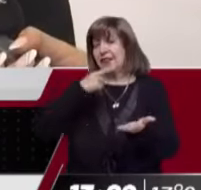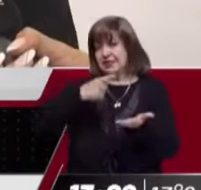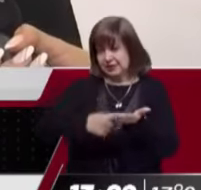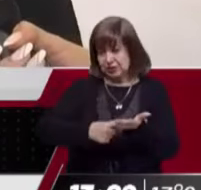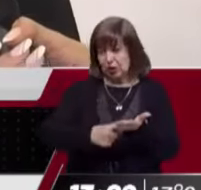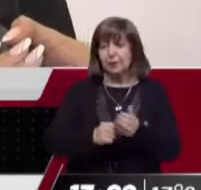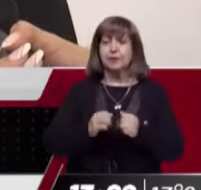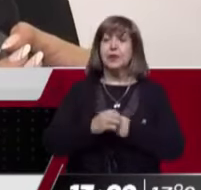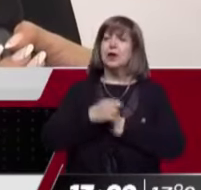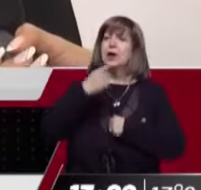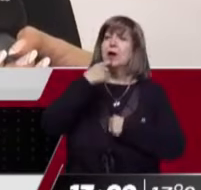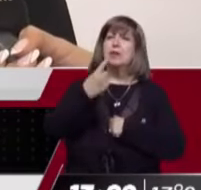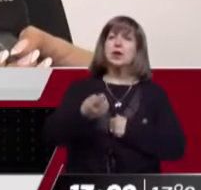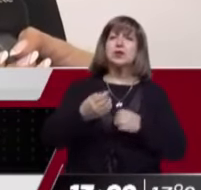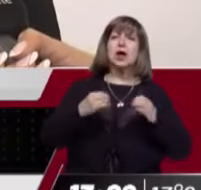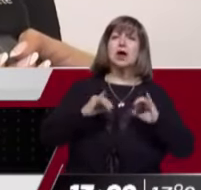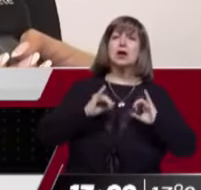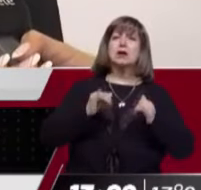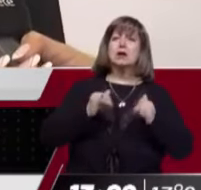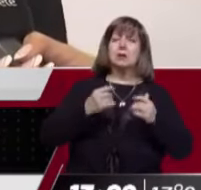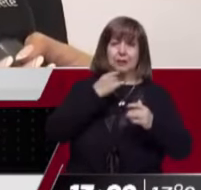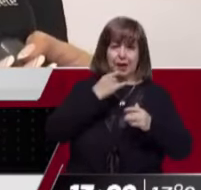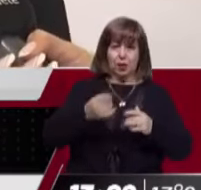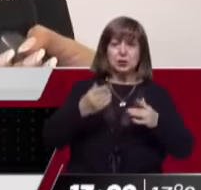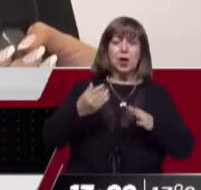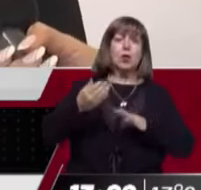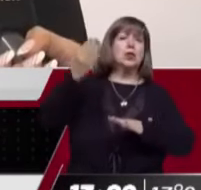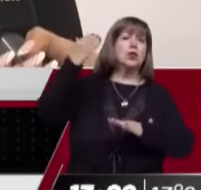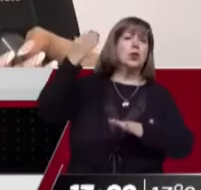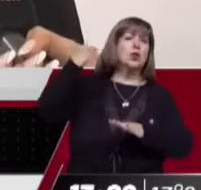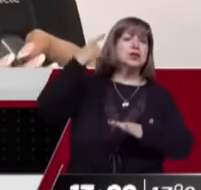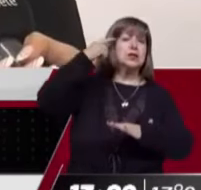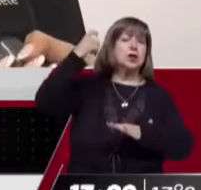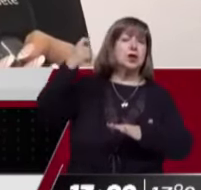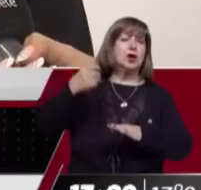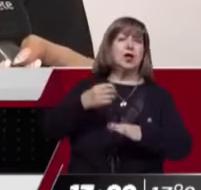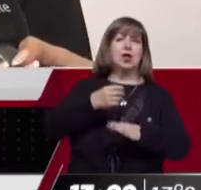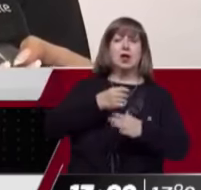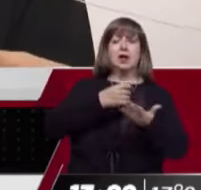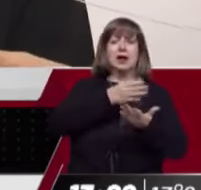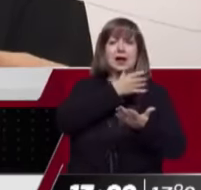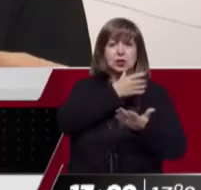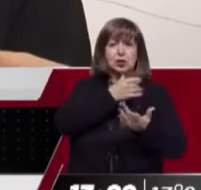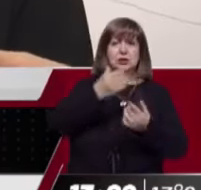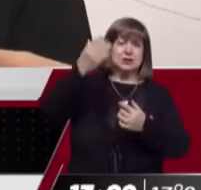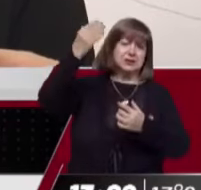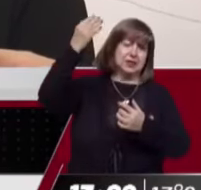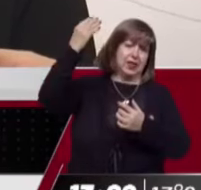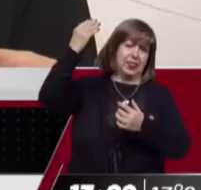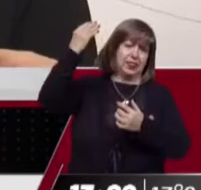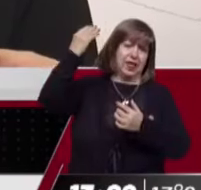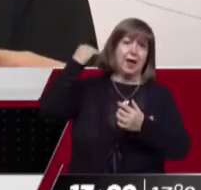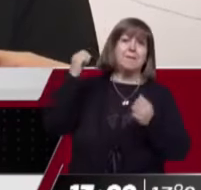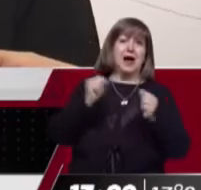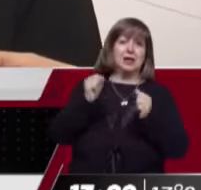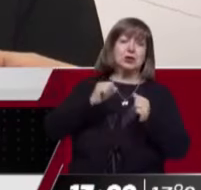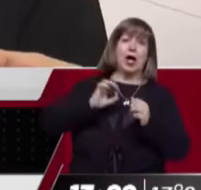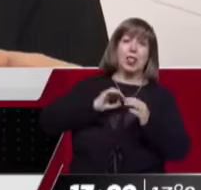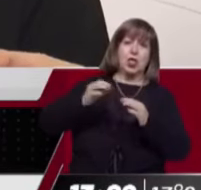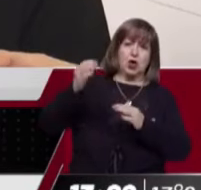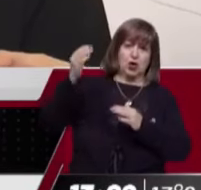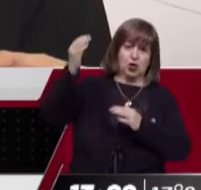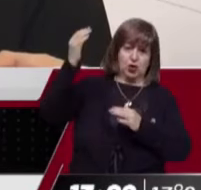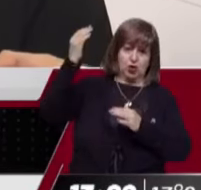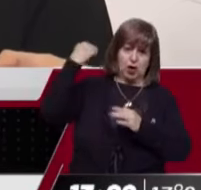Bien, empezaron el día 14 de febrero del año 2024. Se hizo tomando todos los recaudos, es decir, teniendo en